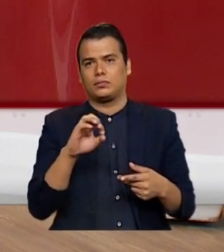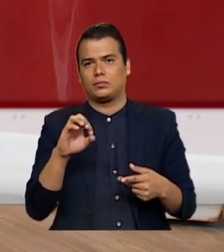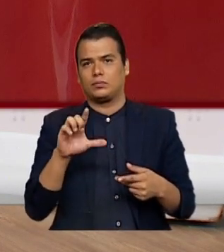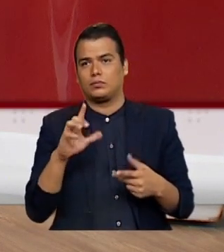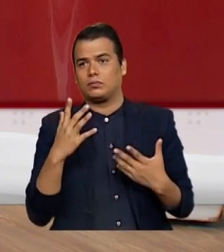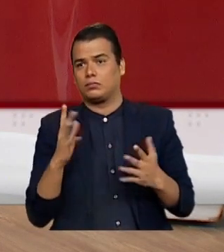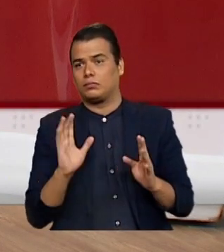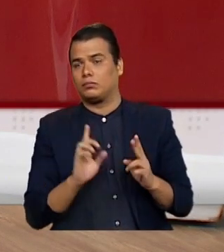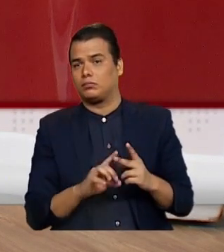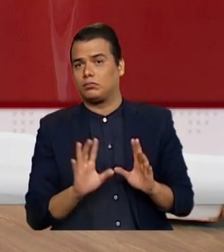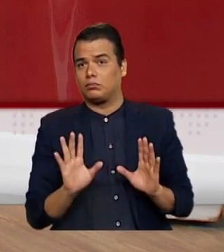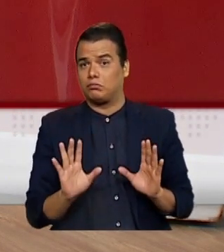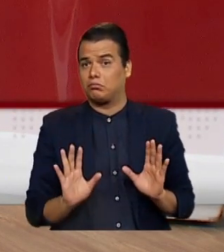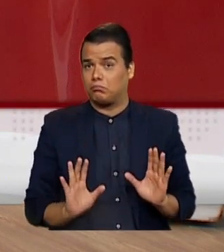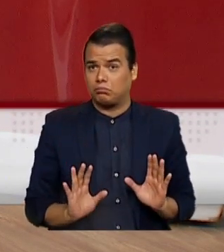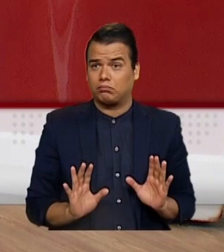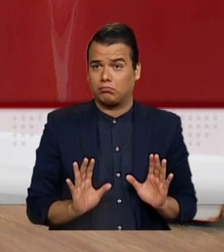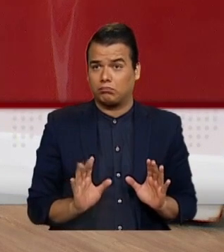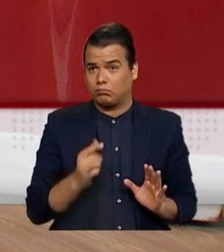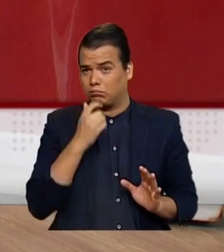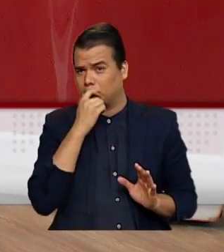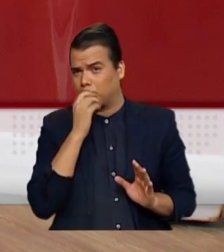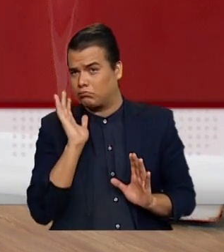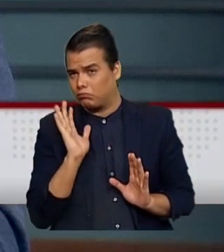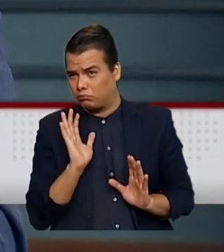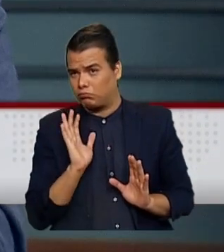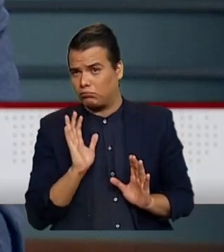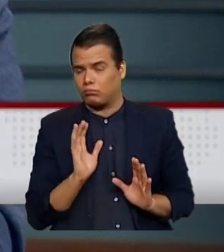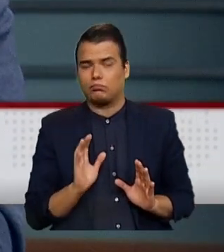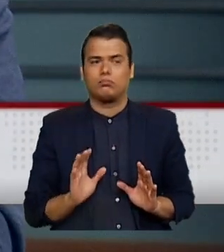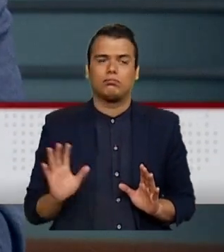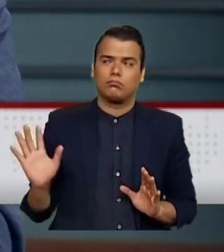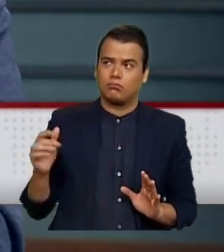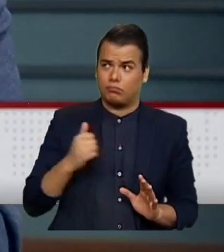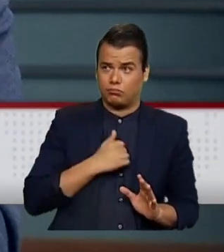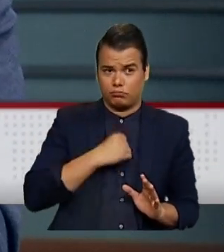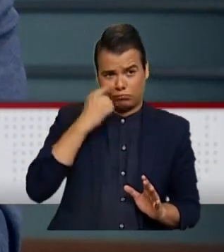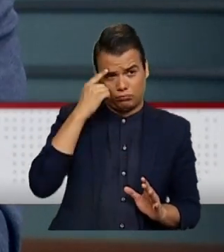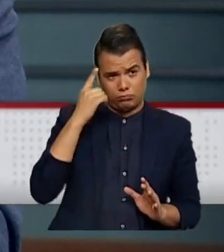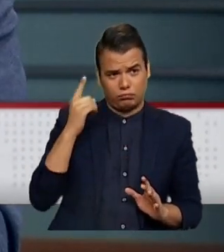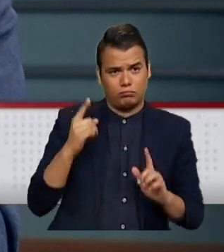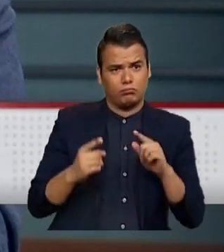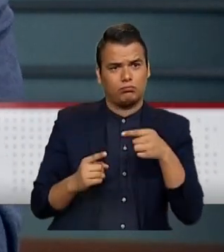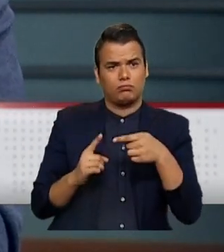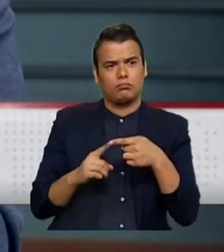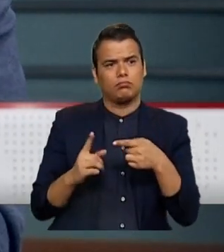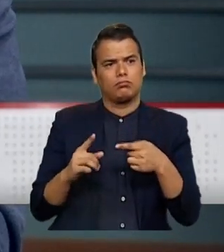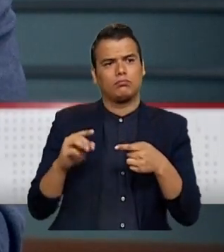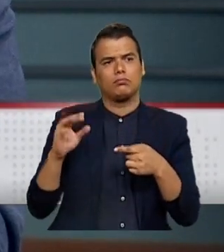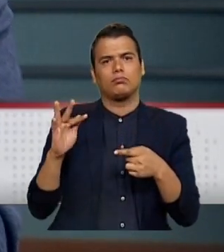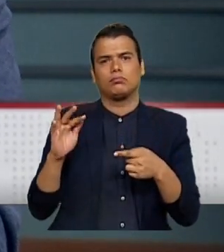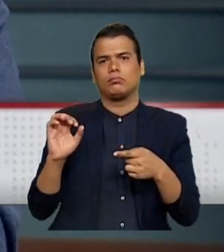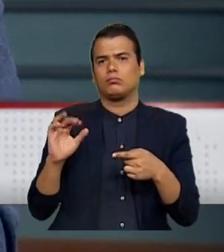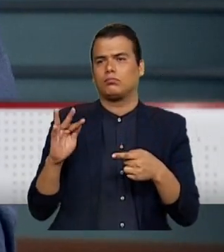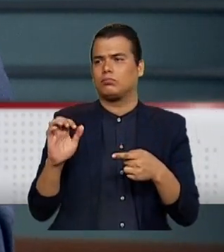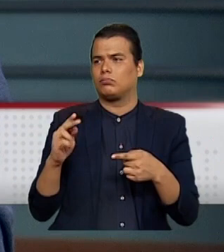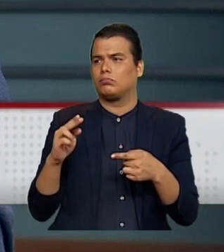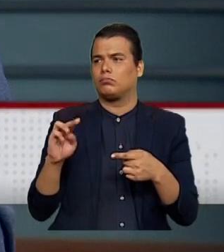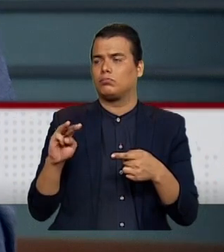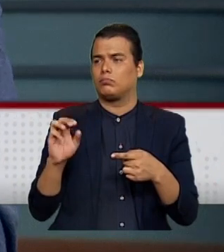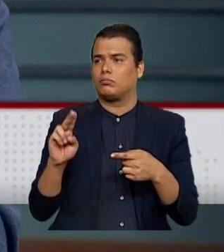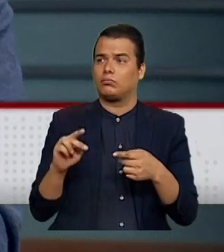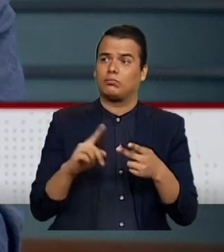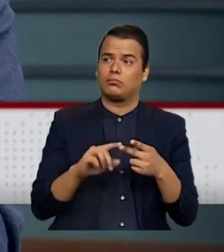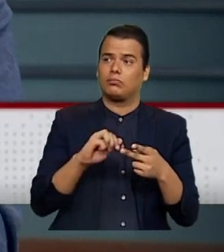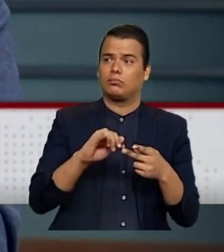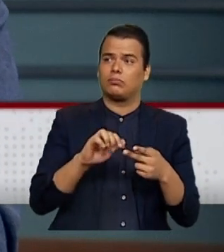dan el batatazo? Porque hace mucho tiempo no llegan a la instancia final. Te hablo de las llaves. Para mí, en la primera llave del martes, tú tendrás la de Ajax. Para mí, favorito Ajax. Sí.